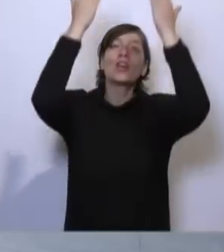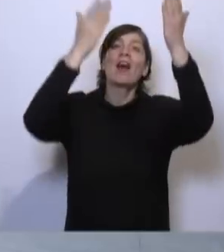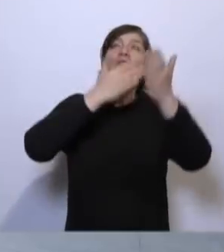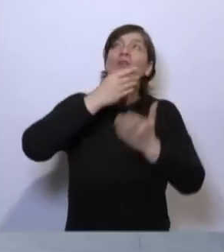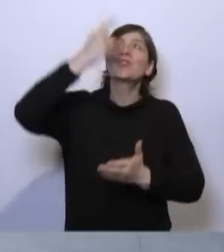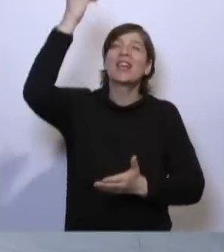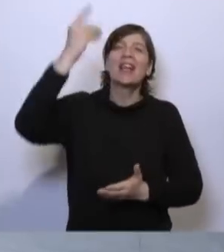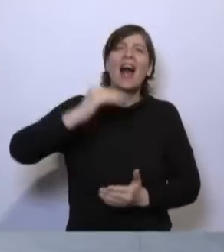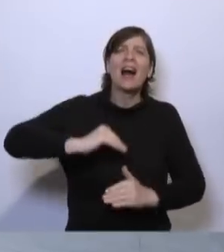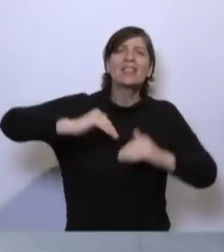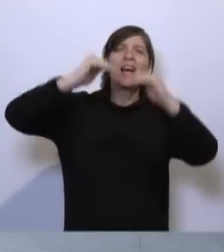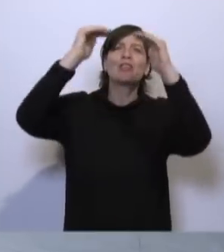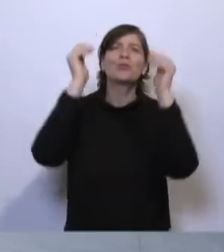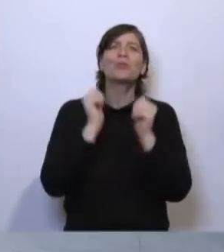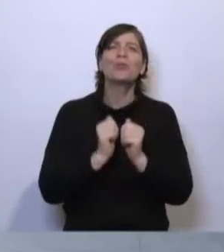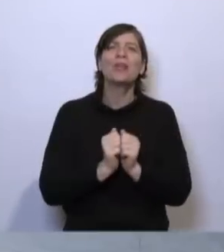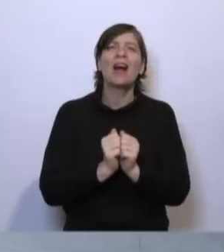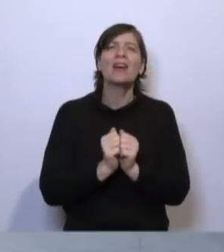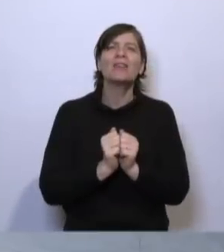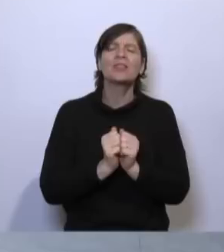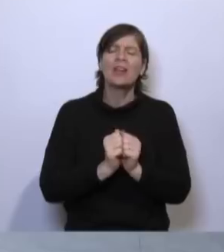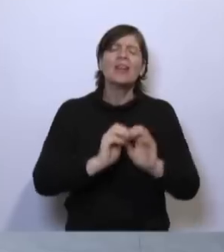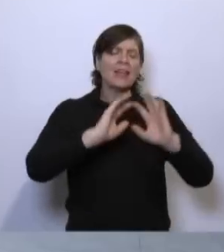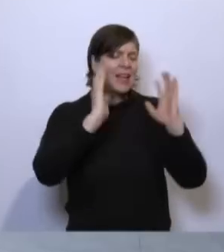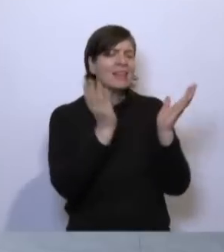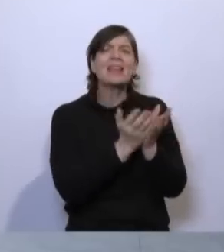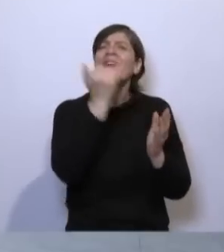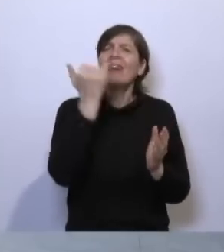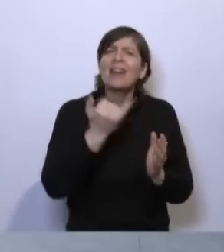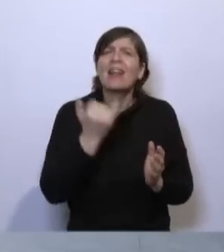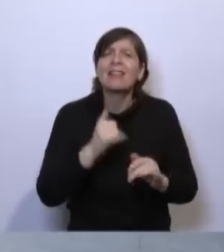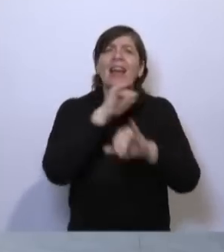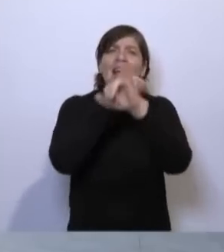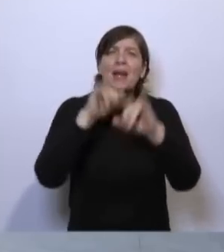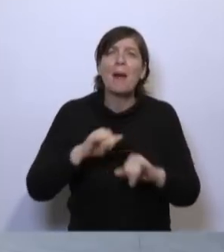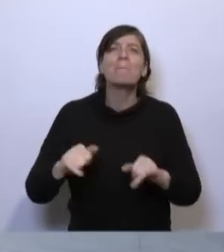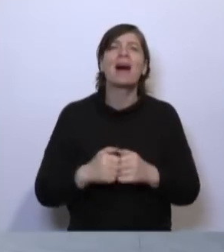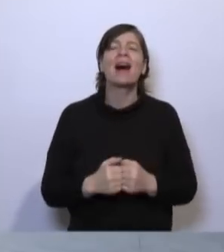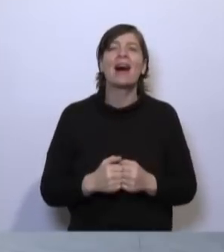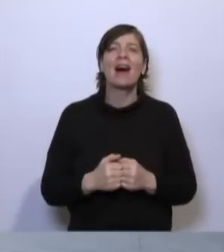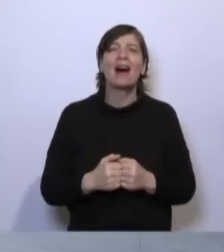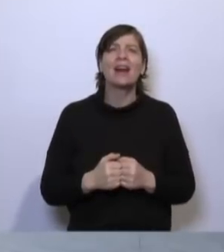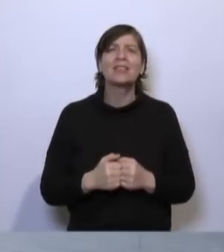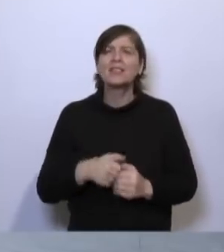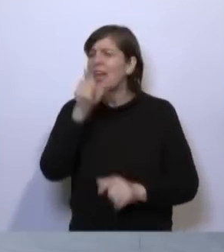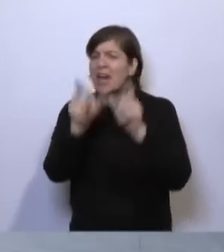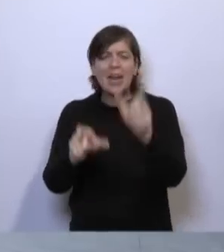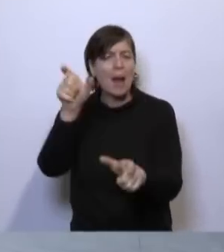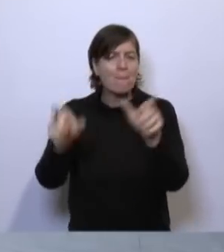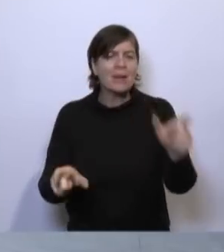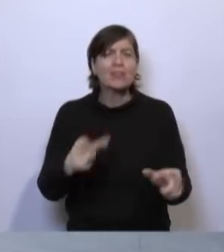Gloria a Dios en las alturas y en la tierra tengan